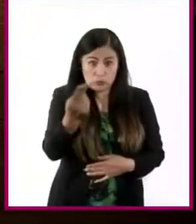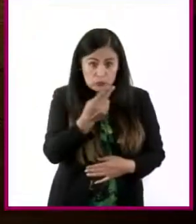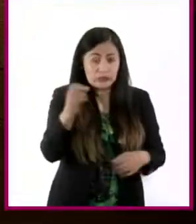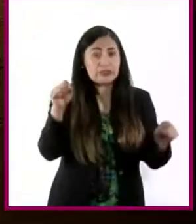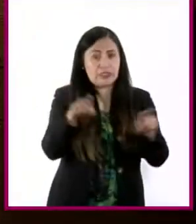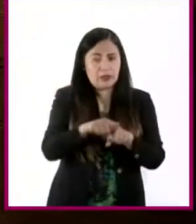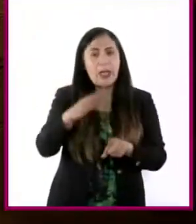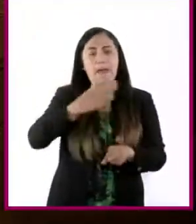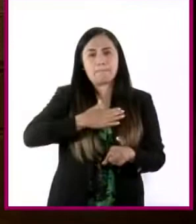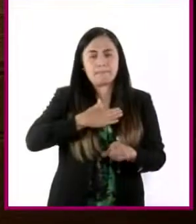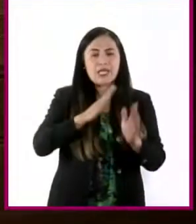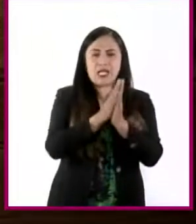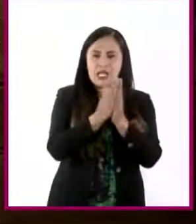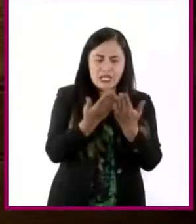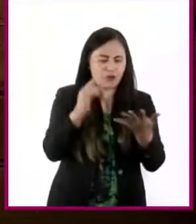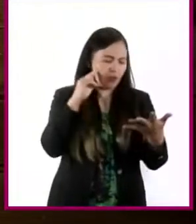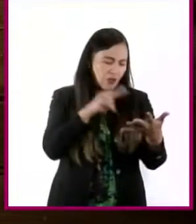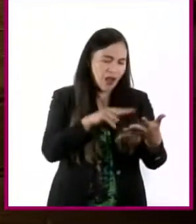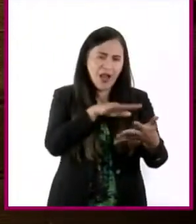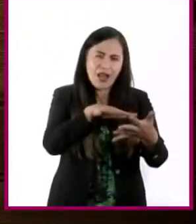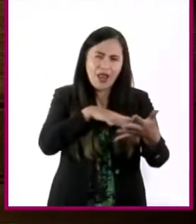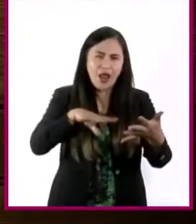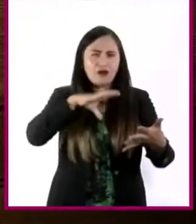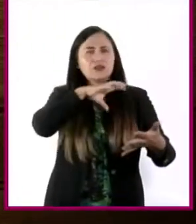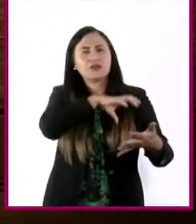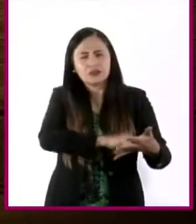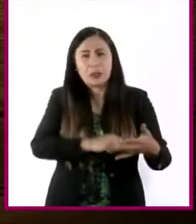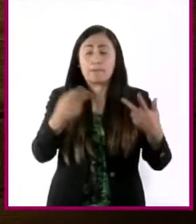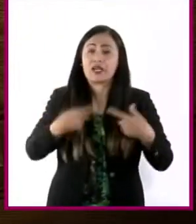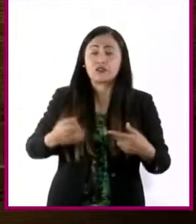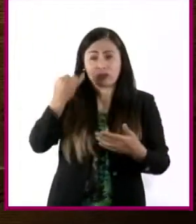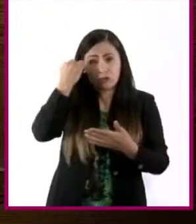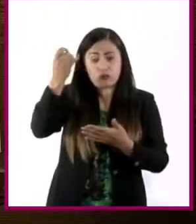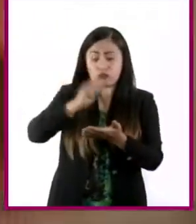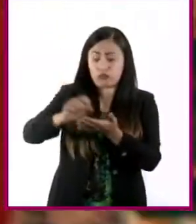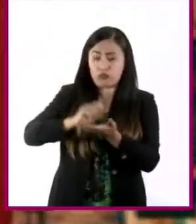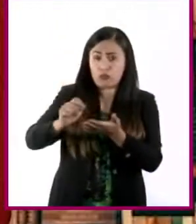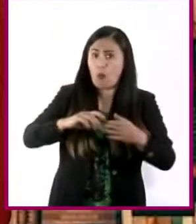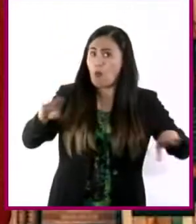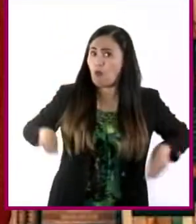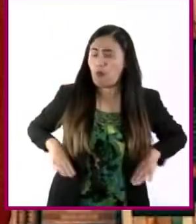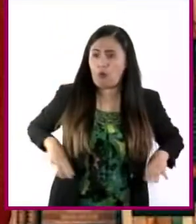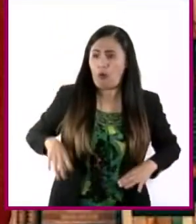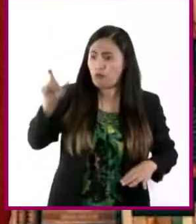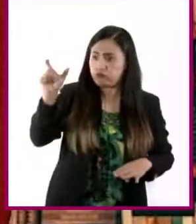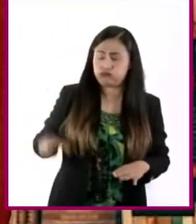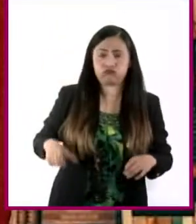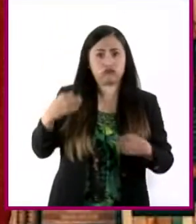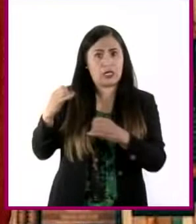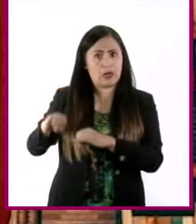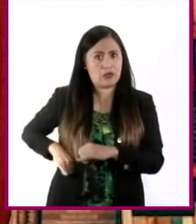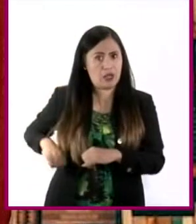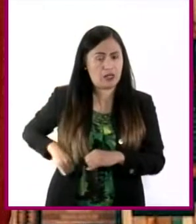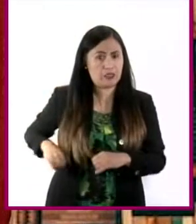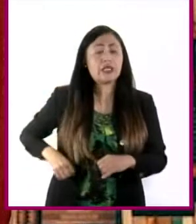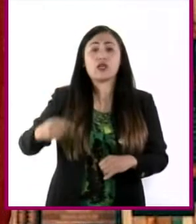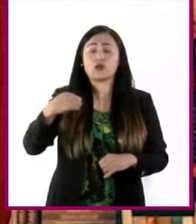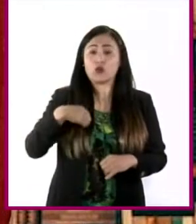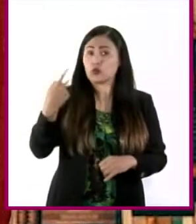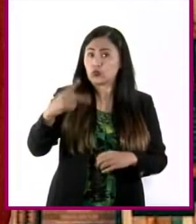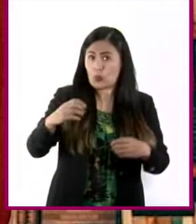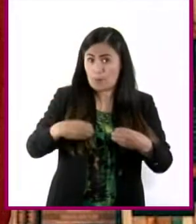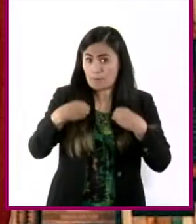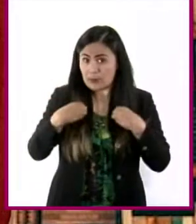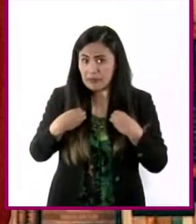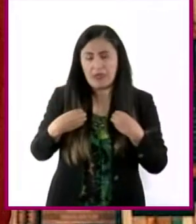gusta la literatura y por lo tanto los escritores se me hacen personas muy interesantes. Y aunque no he leído muchas biografías, me he dado cuenta